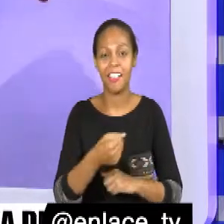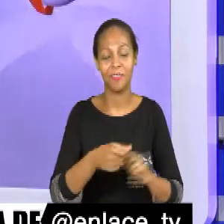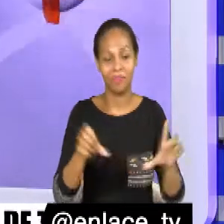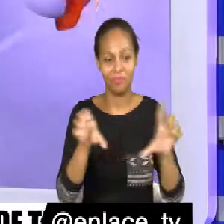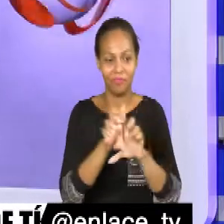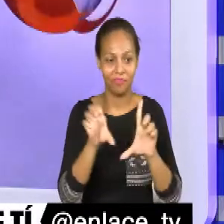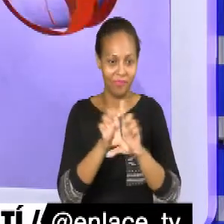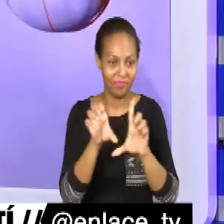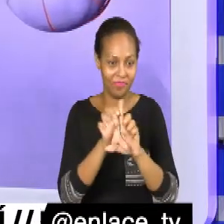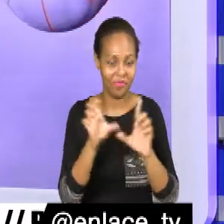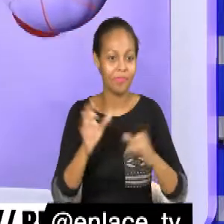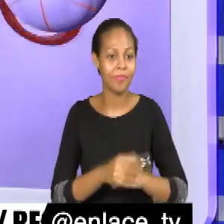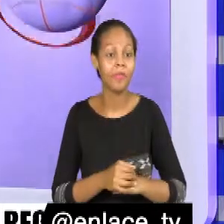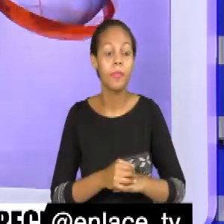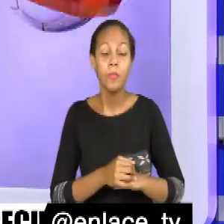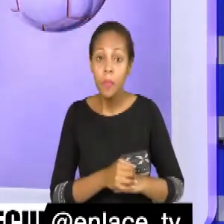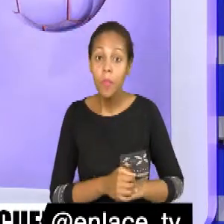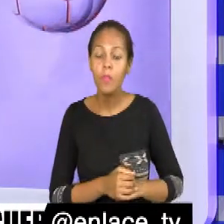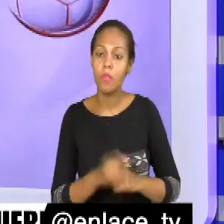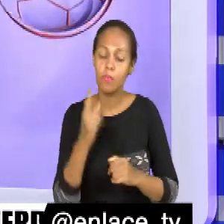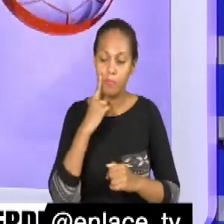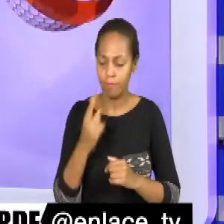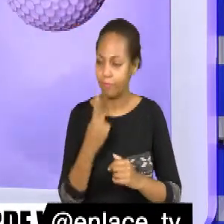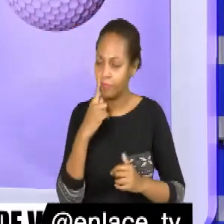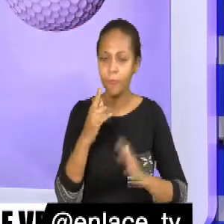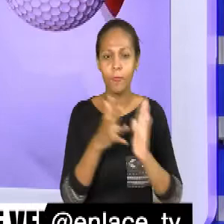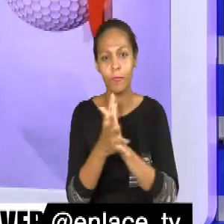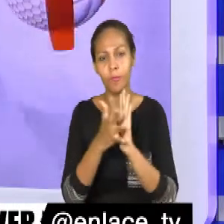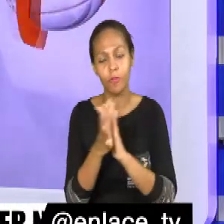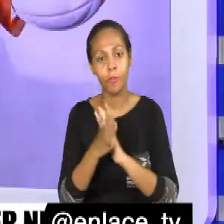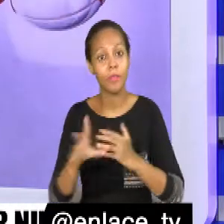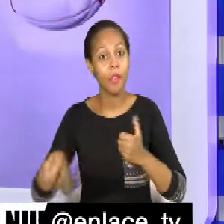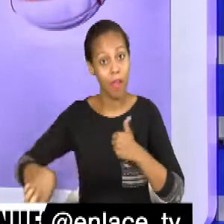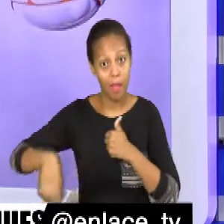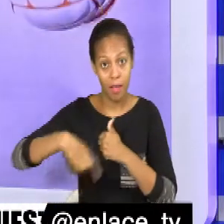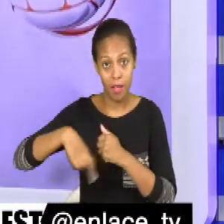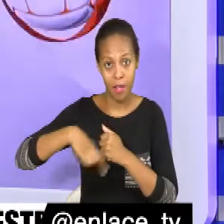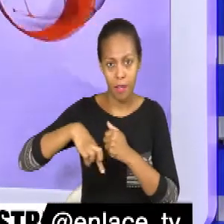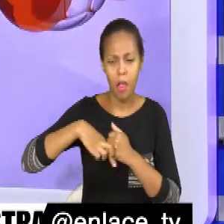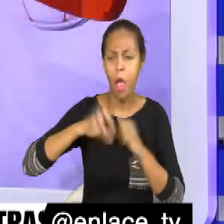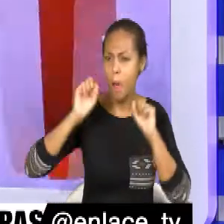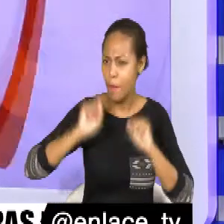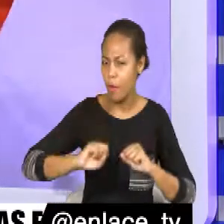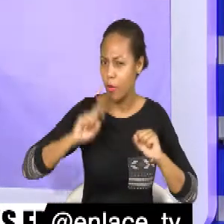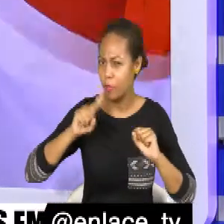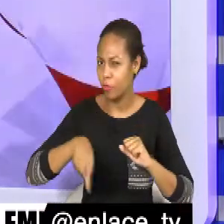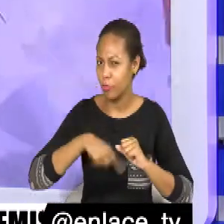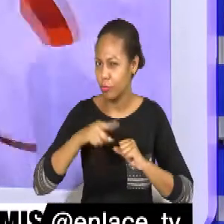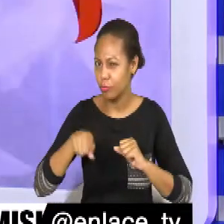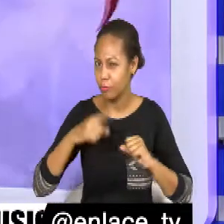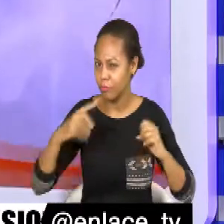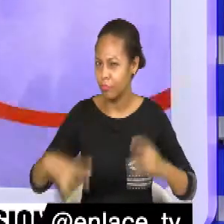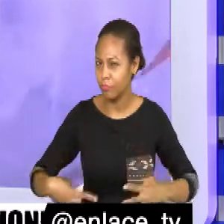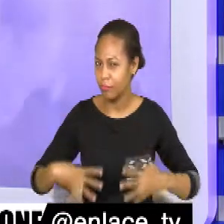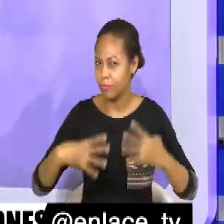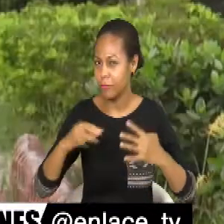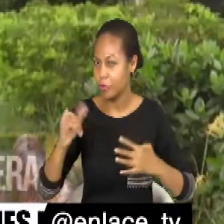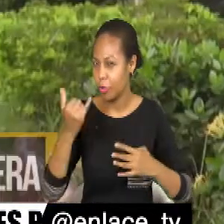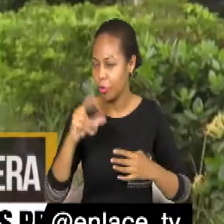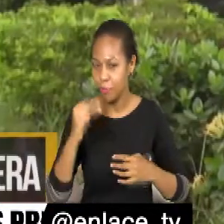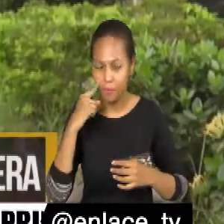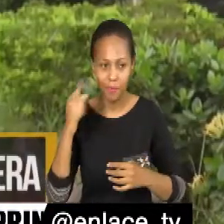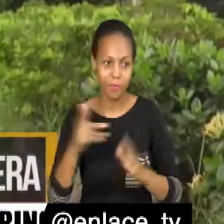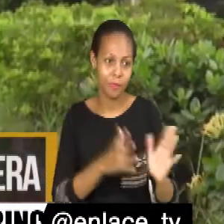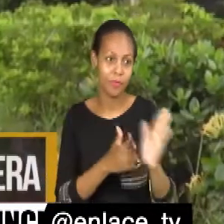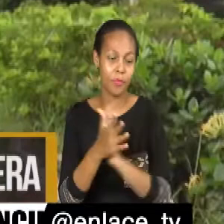informativo las posibilidades que tiene Alianza Petrolera de clasificar a los cuartos de final de la Liga Águila 1-2017. Bueno,